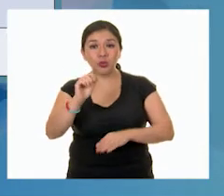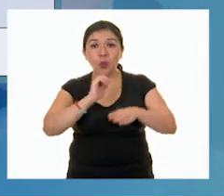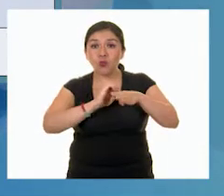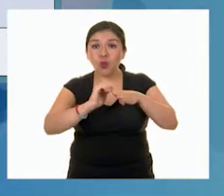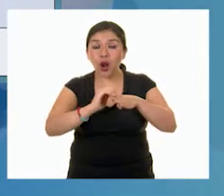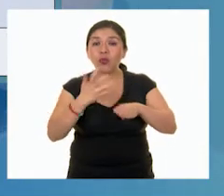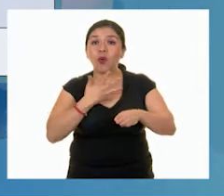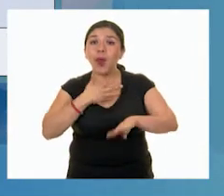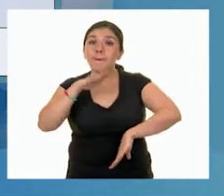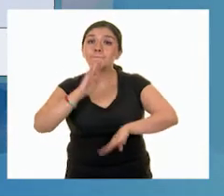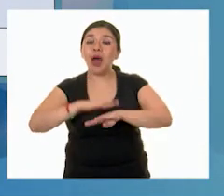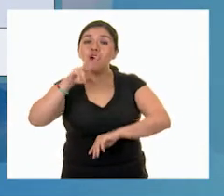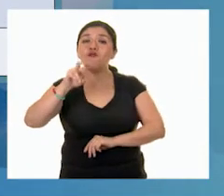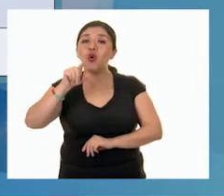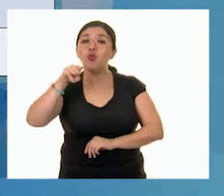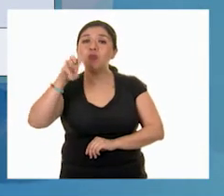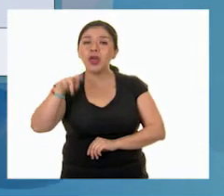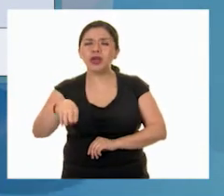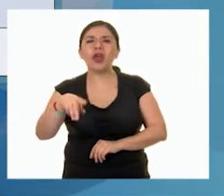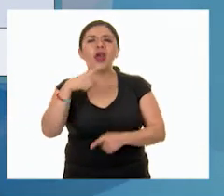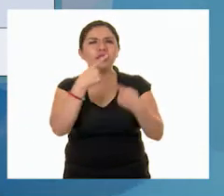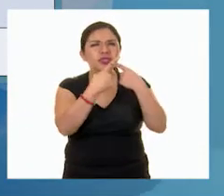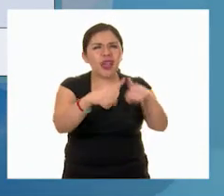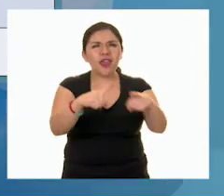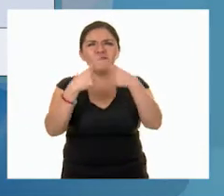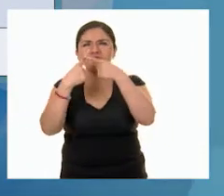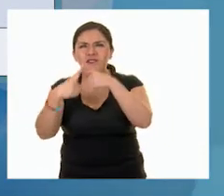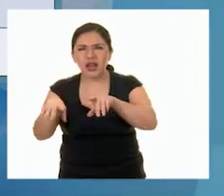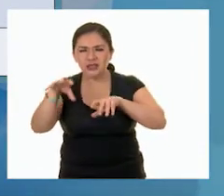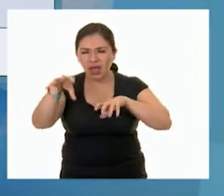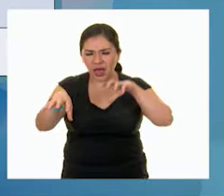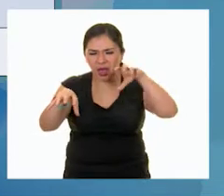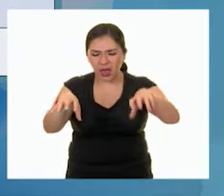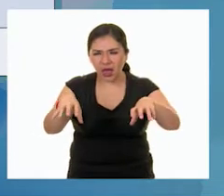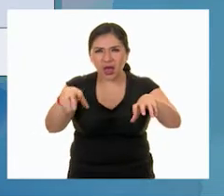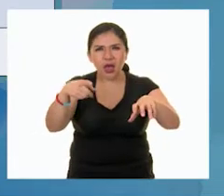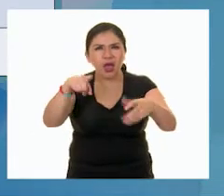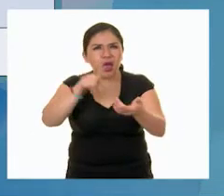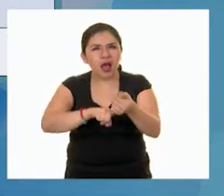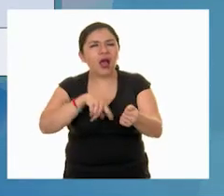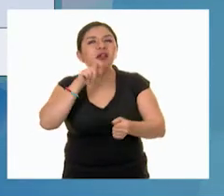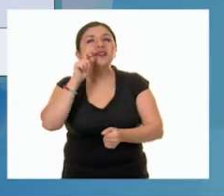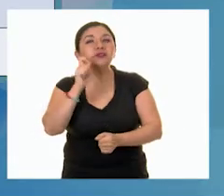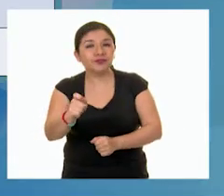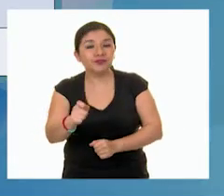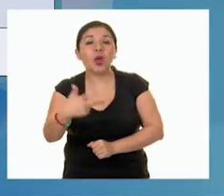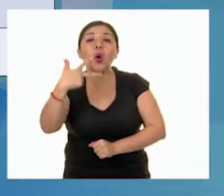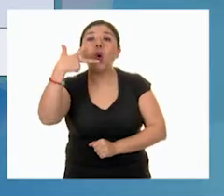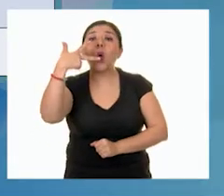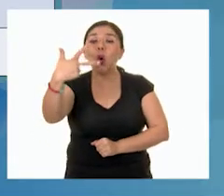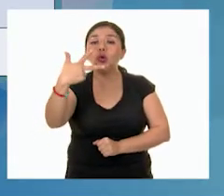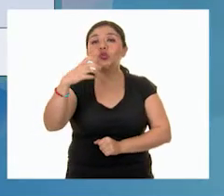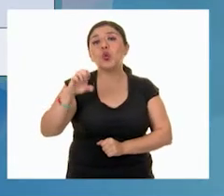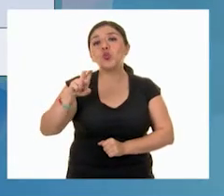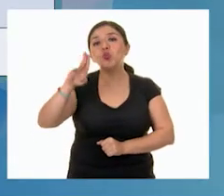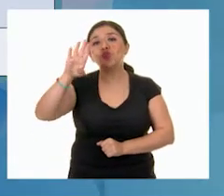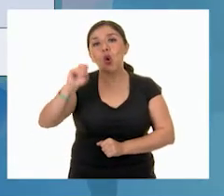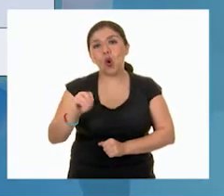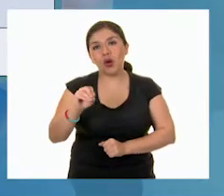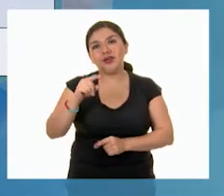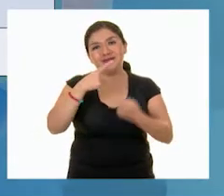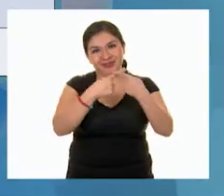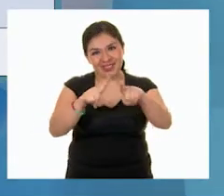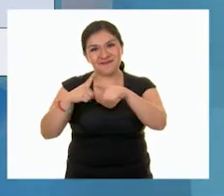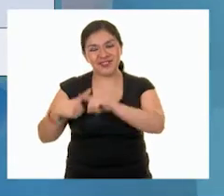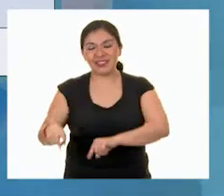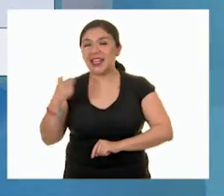tiene mayor volumen y la diferencia entre el volumen de ambos prismas es de 8 cubos.